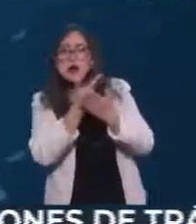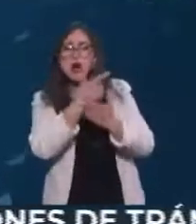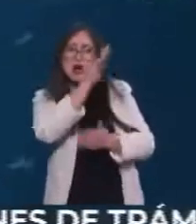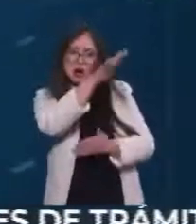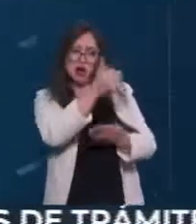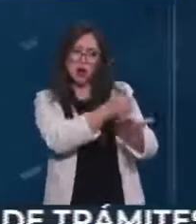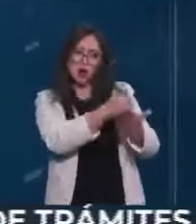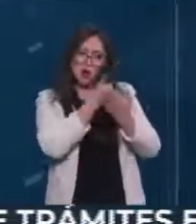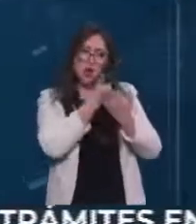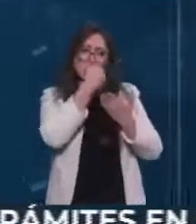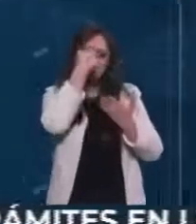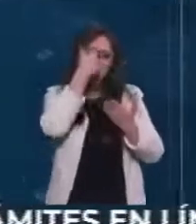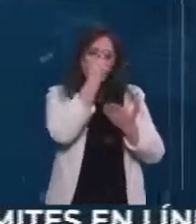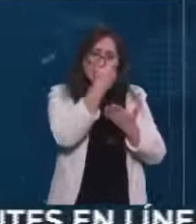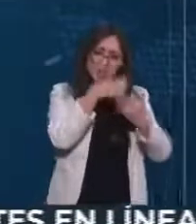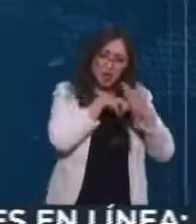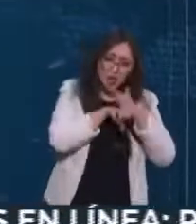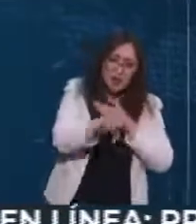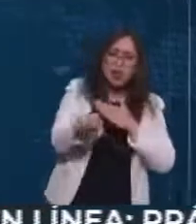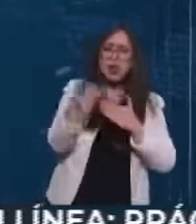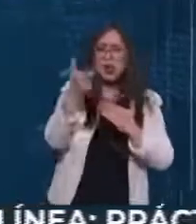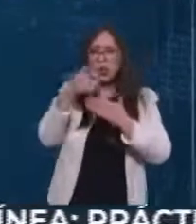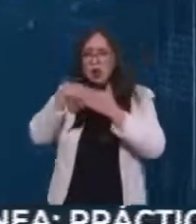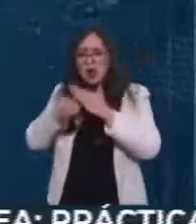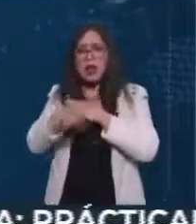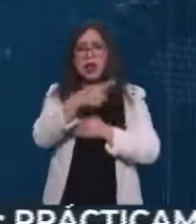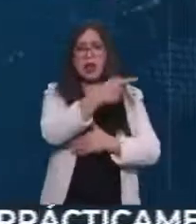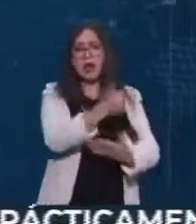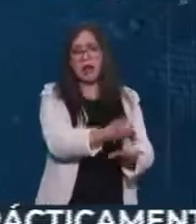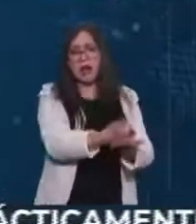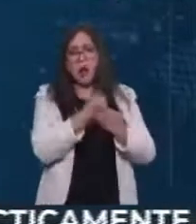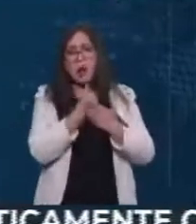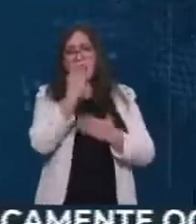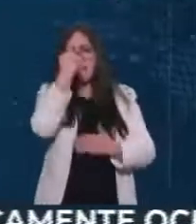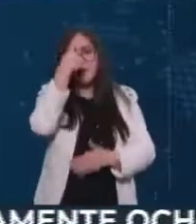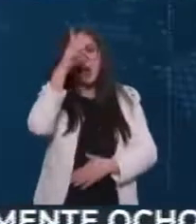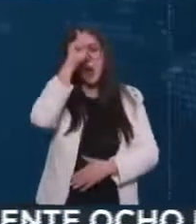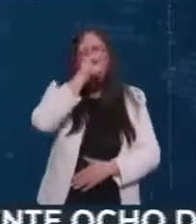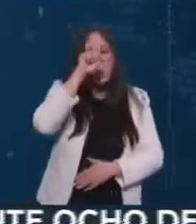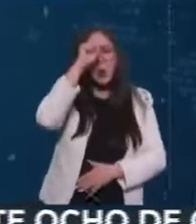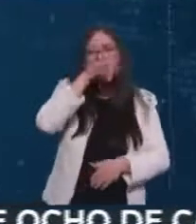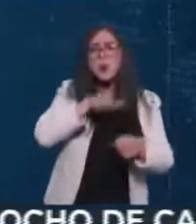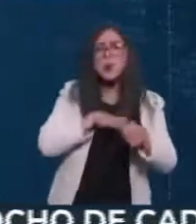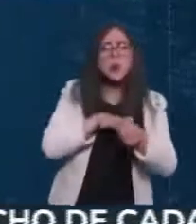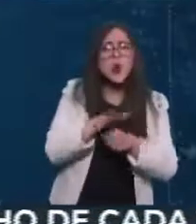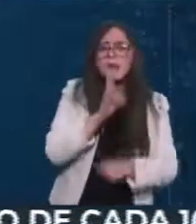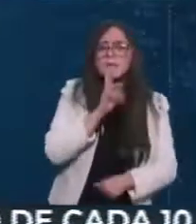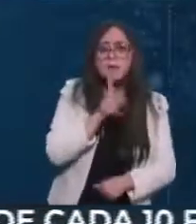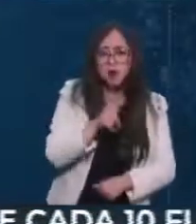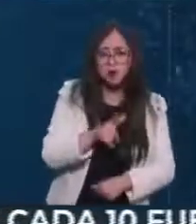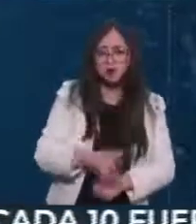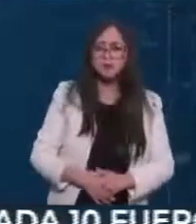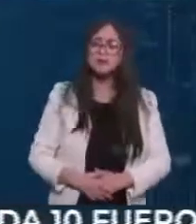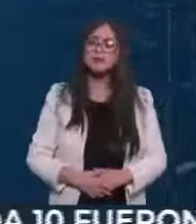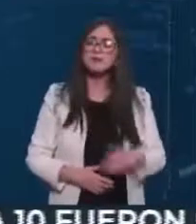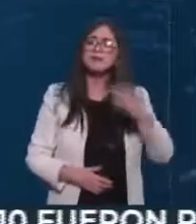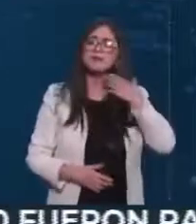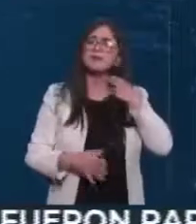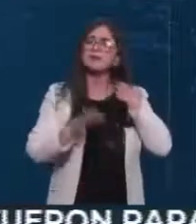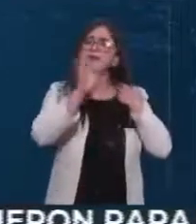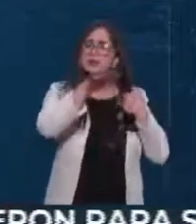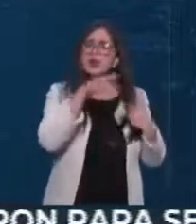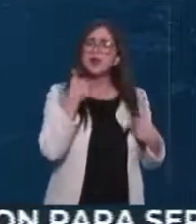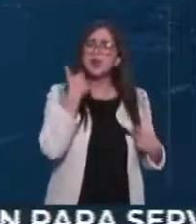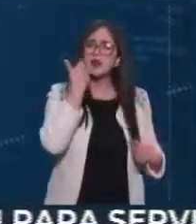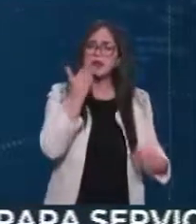¿sabes qué? Córtale este gasto por acá, o sea, que te dé sugerencias, ¿no? De cómo mejorar. Claro, y justo sobre esto, Mario, que quede muy